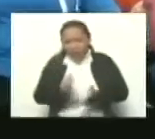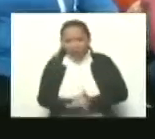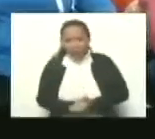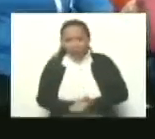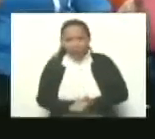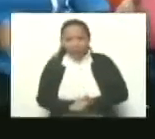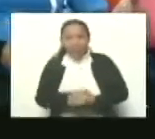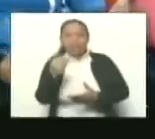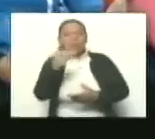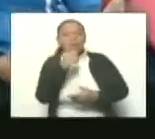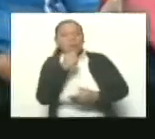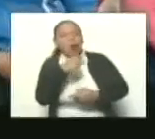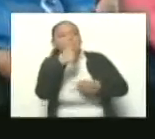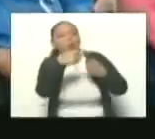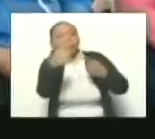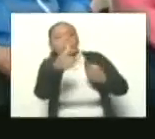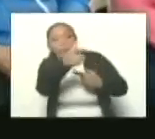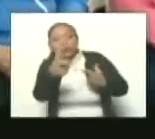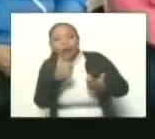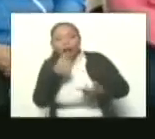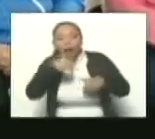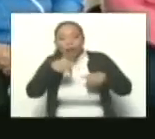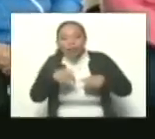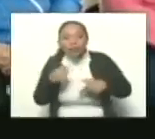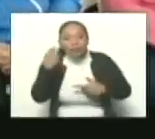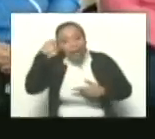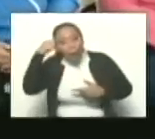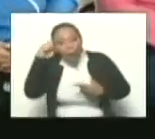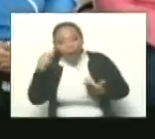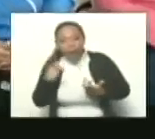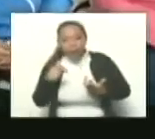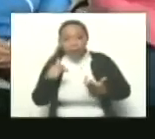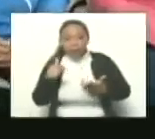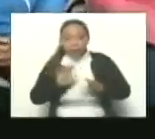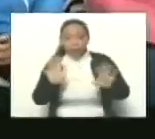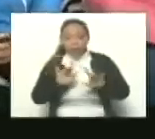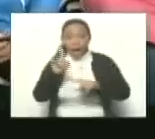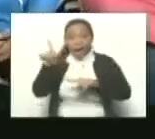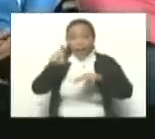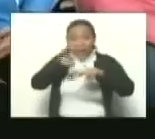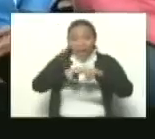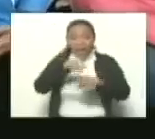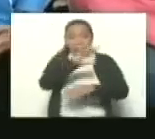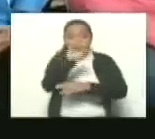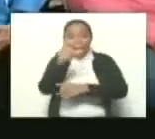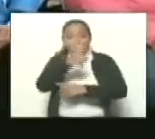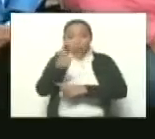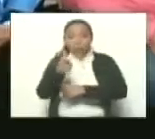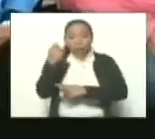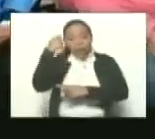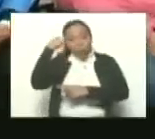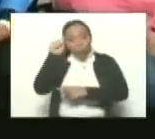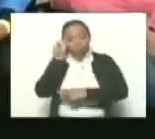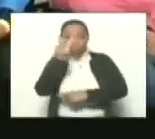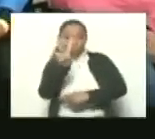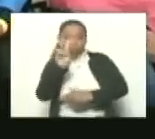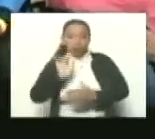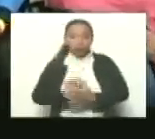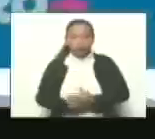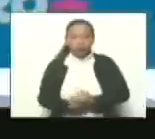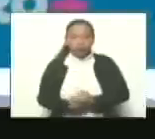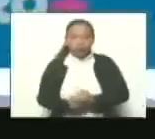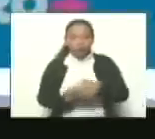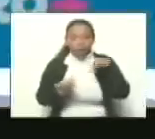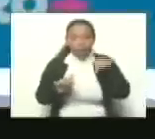¿Quién más por aquí? Viasa, por aquí, claro, estamos en la edad. Mira, ya están sentados 30 personas, se recuerdan dos. De por